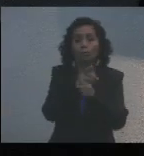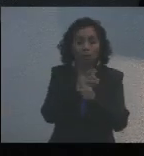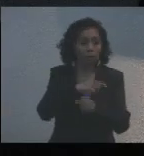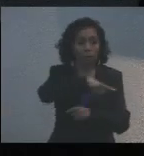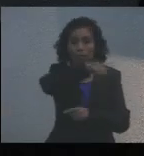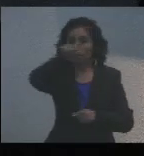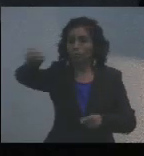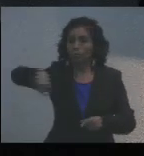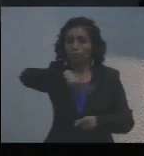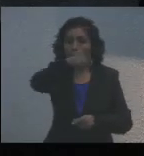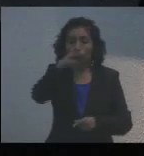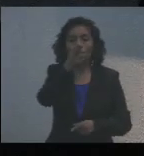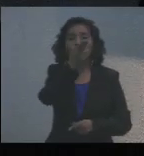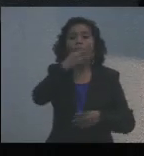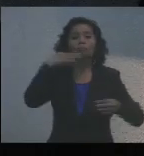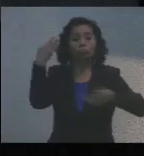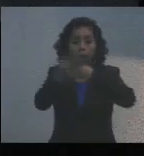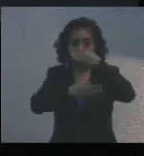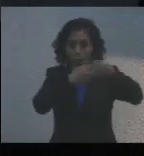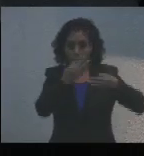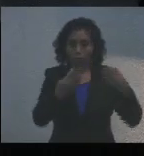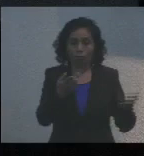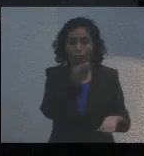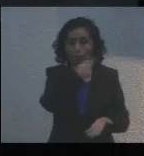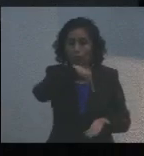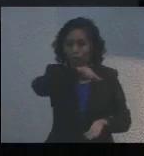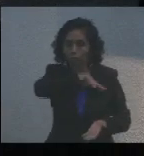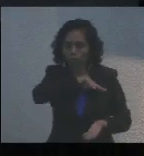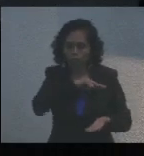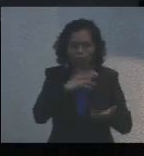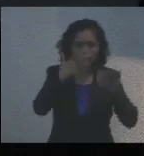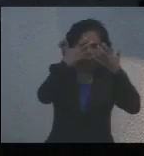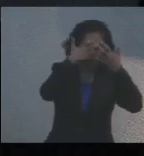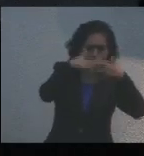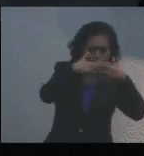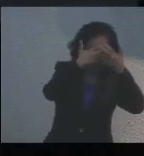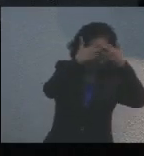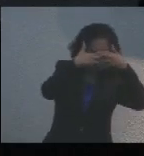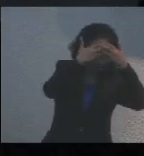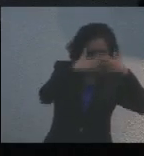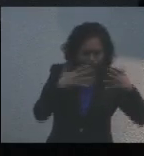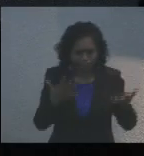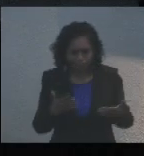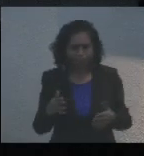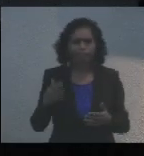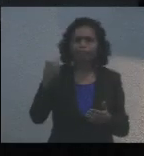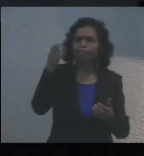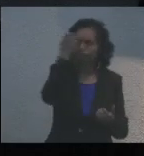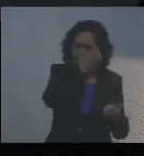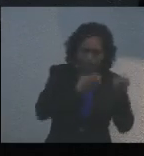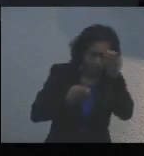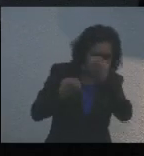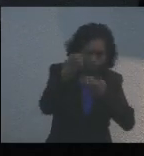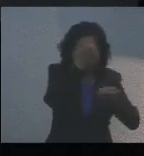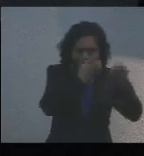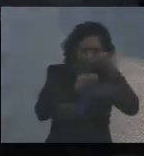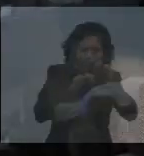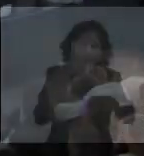nosotros, como Poder Legislativo, analicemos y evaluemos el progreso realizado hasta la